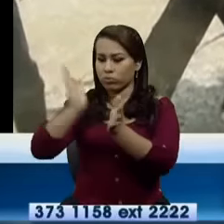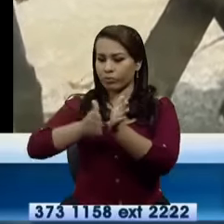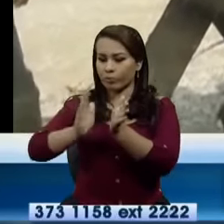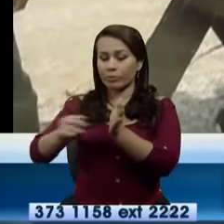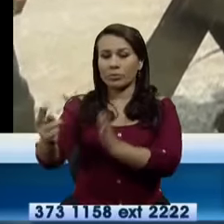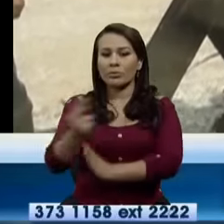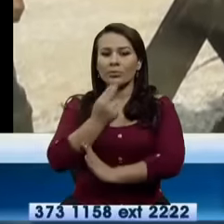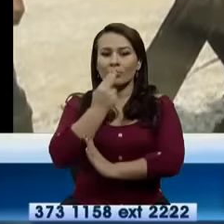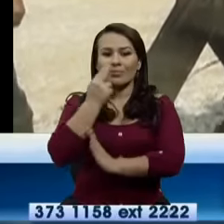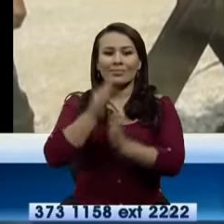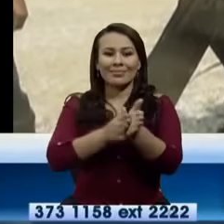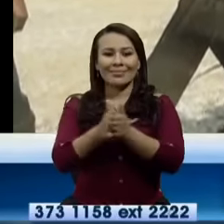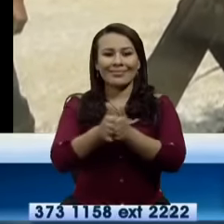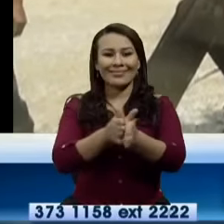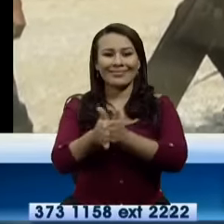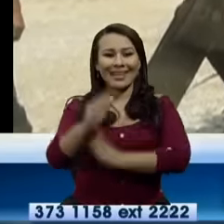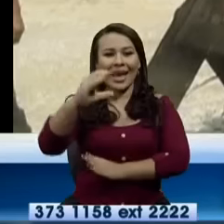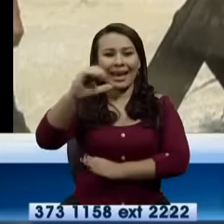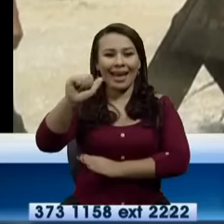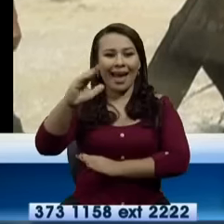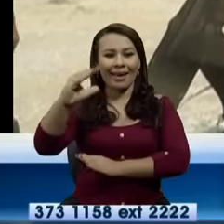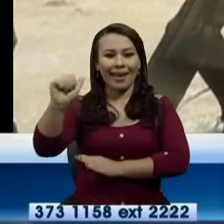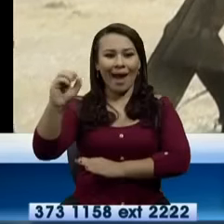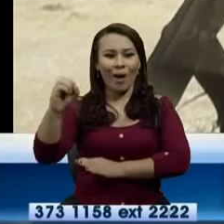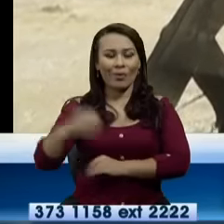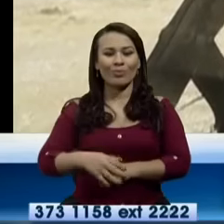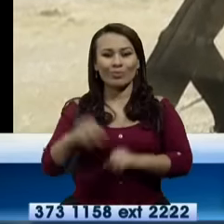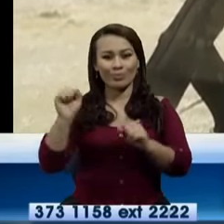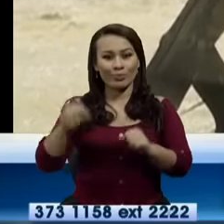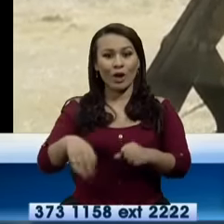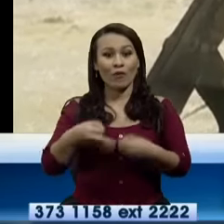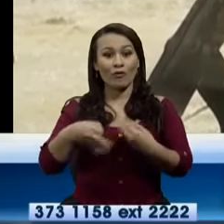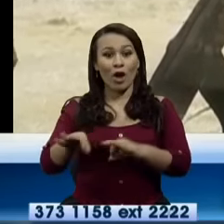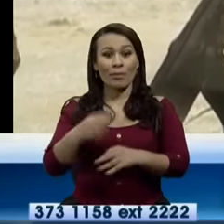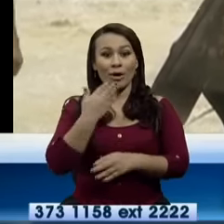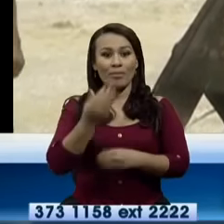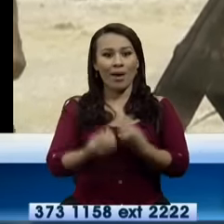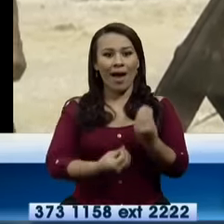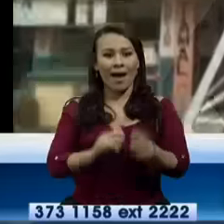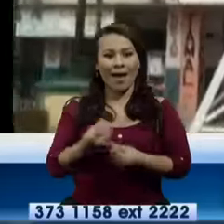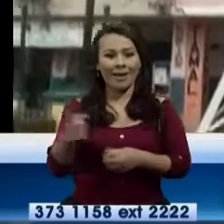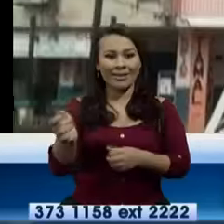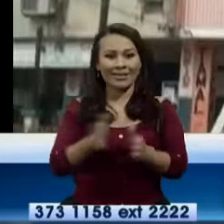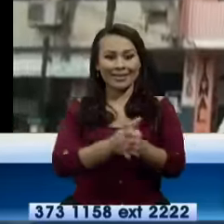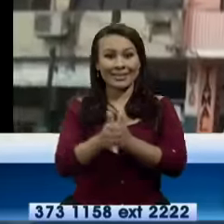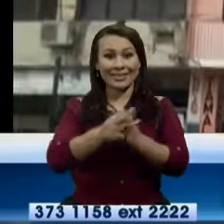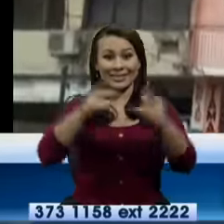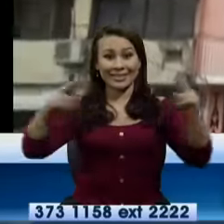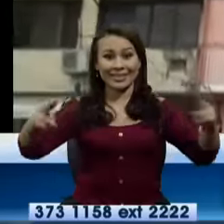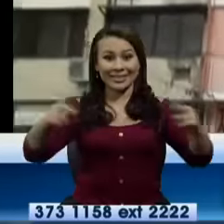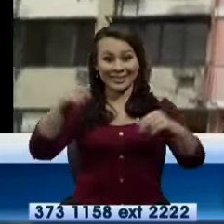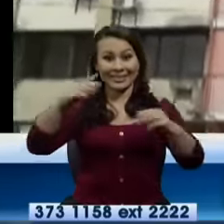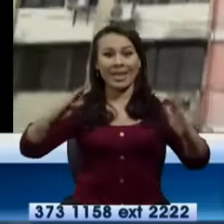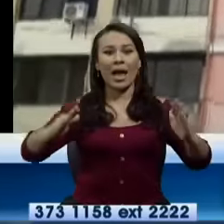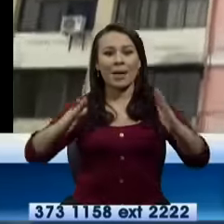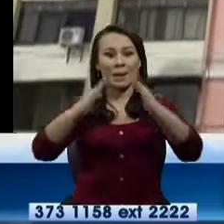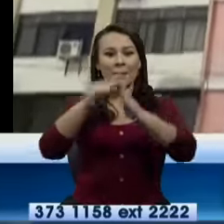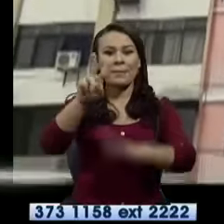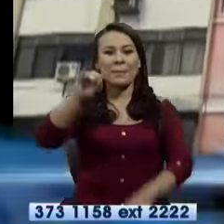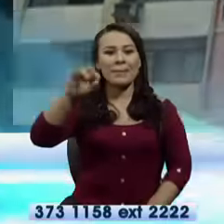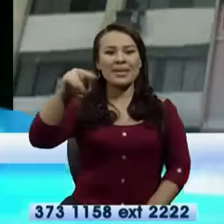aroma la de oro como se denominó en su mejor momento a este producto por el que vinces es conocido como París